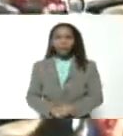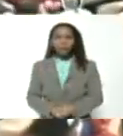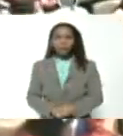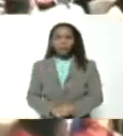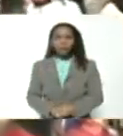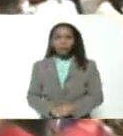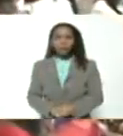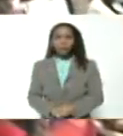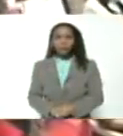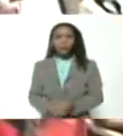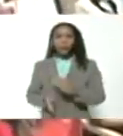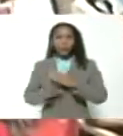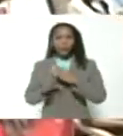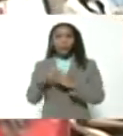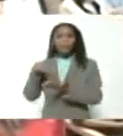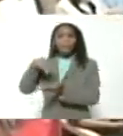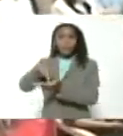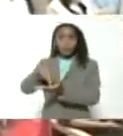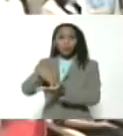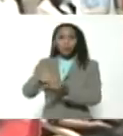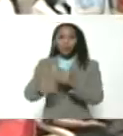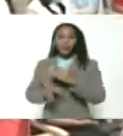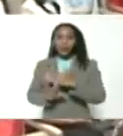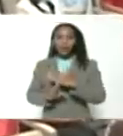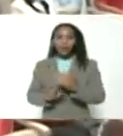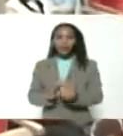Todavía me paro. Mira, todavía.